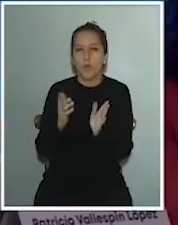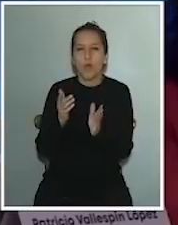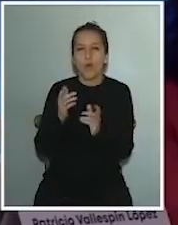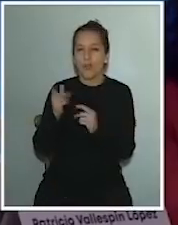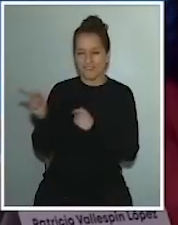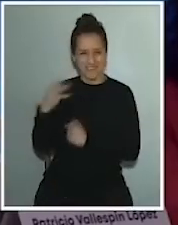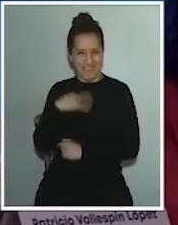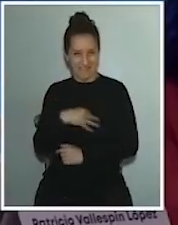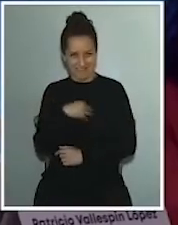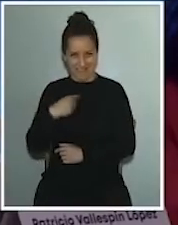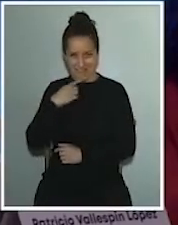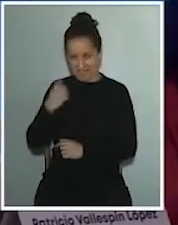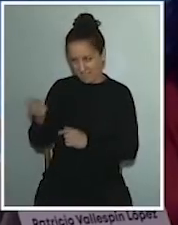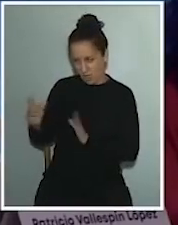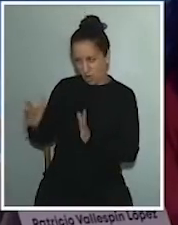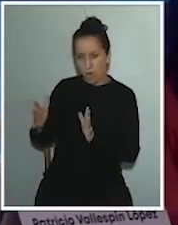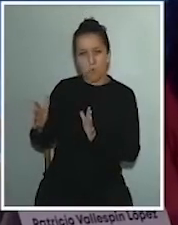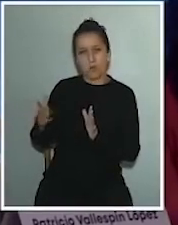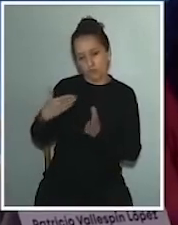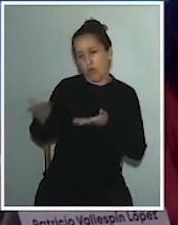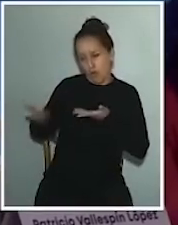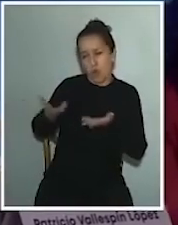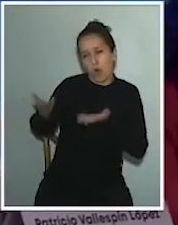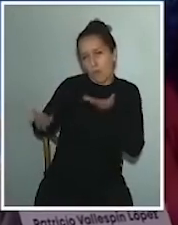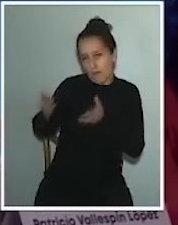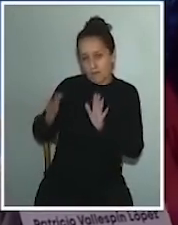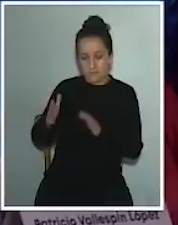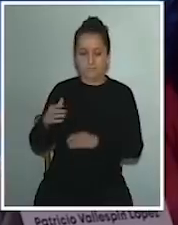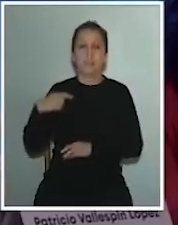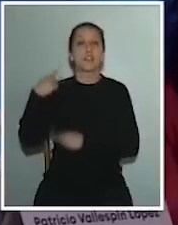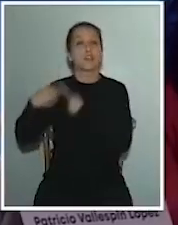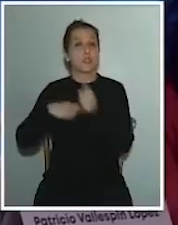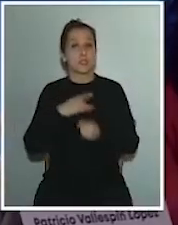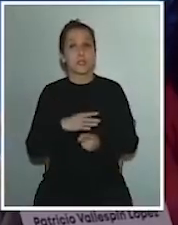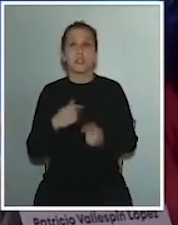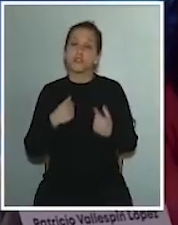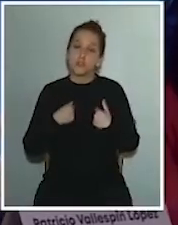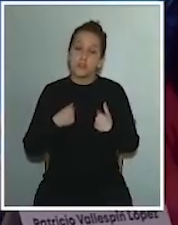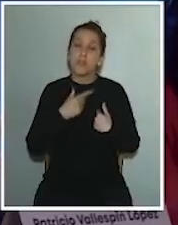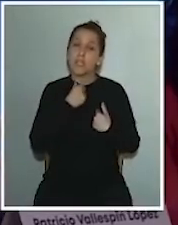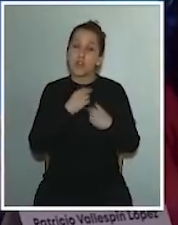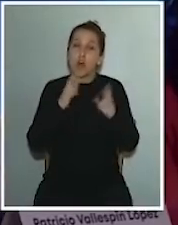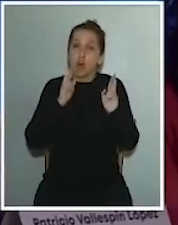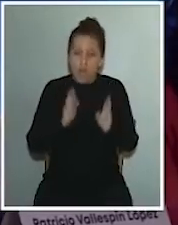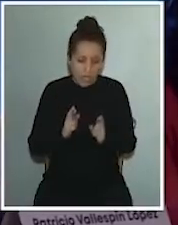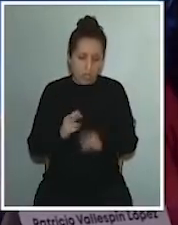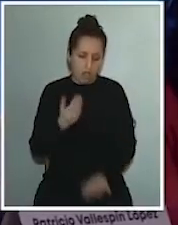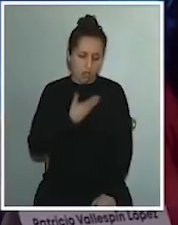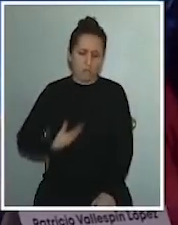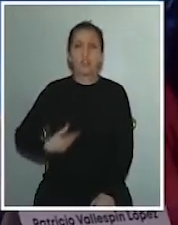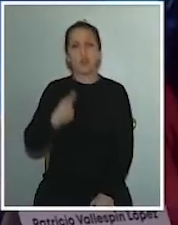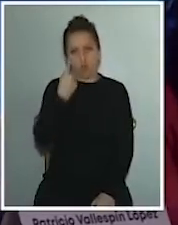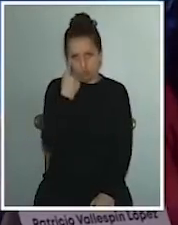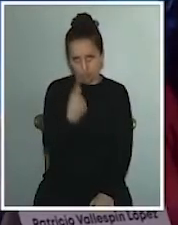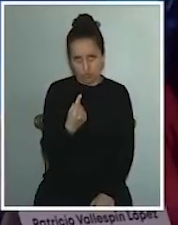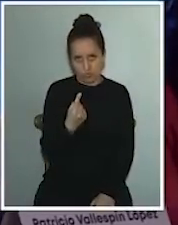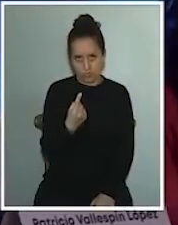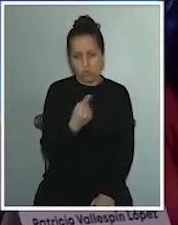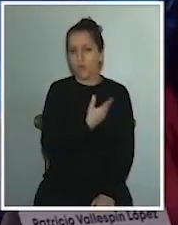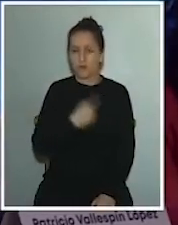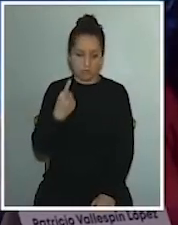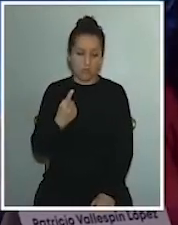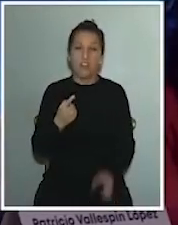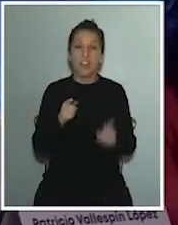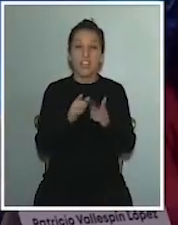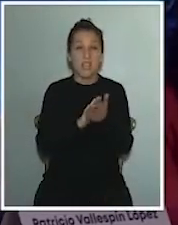Gabriel de la historia de chile Yo soy partidario de un gobierno unitario no soy partidario del federalismo